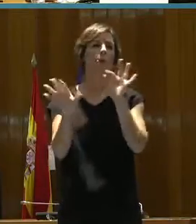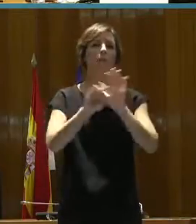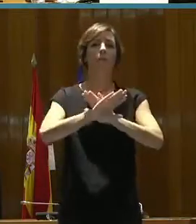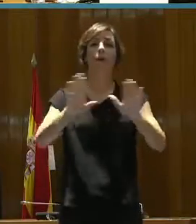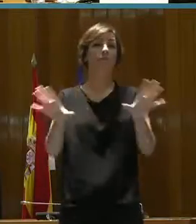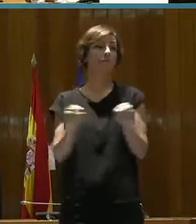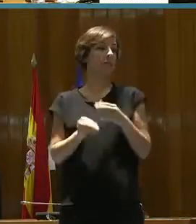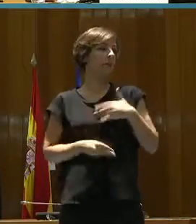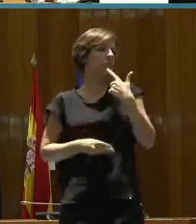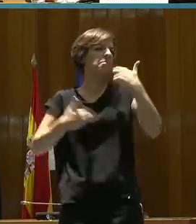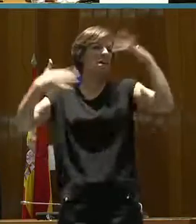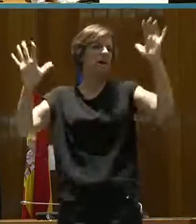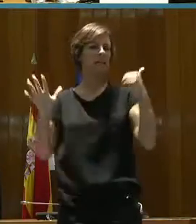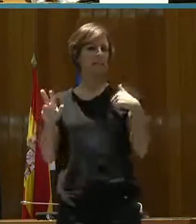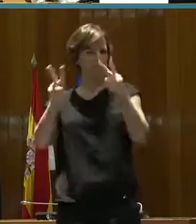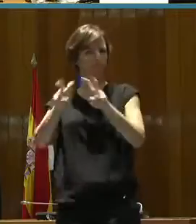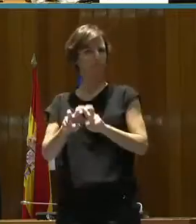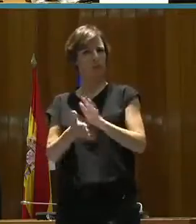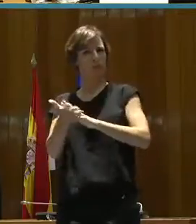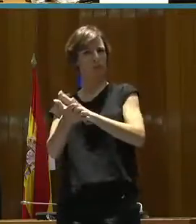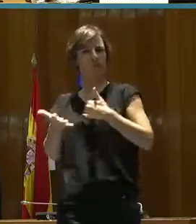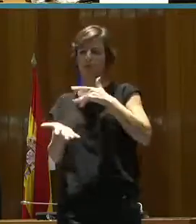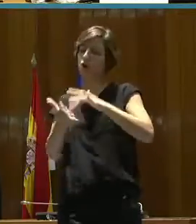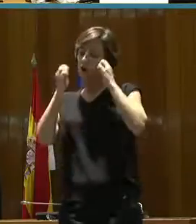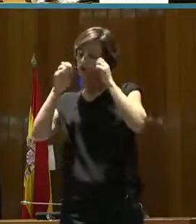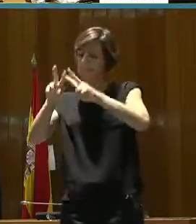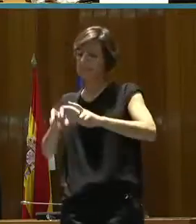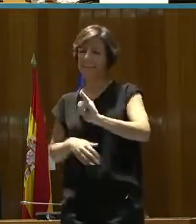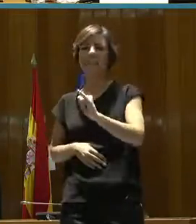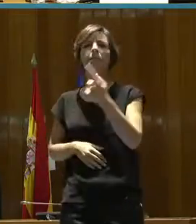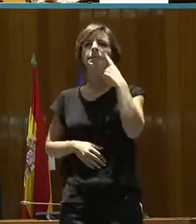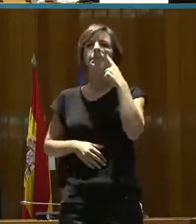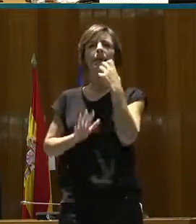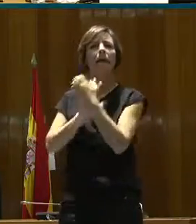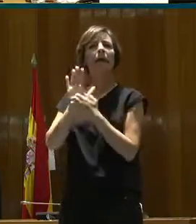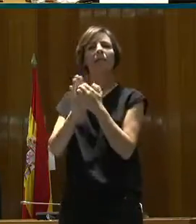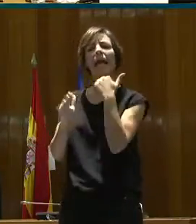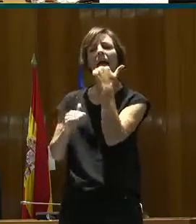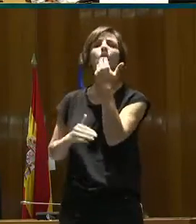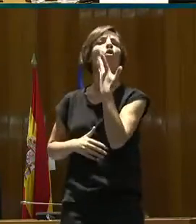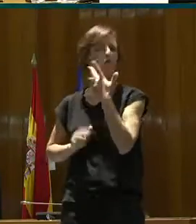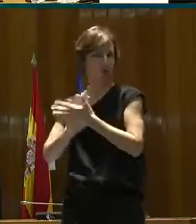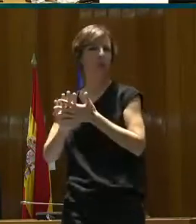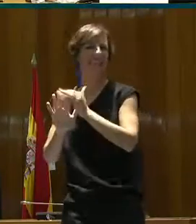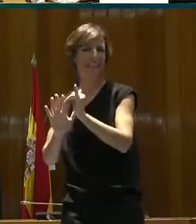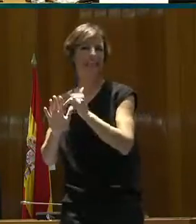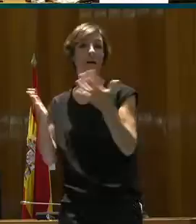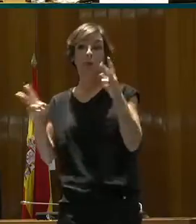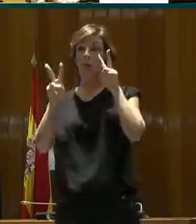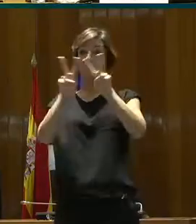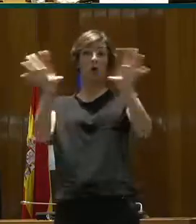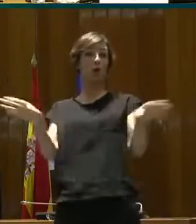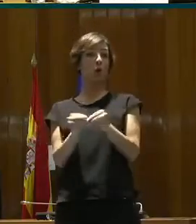estudiado lenguas de signos, normalmente conocemos partes de las gramáticas de dichas lenguas. Por lo tanto, no tenemos una visión